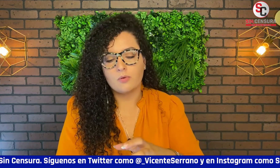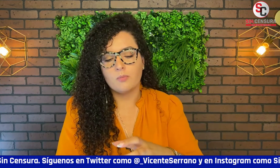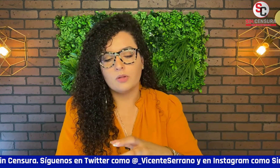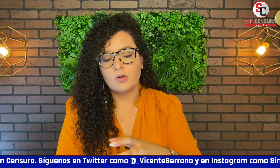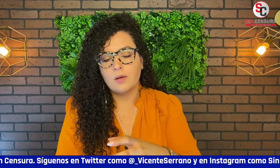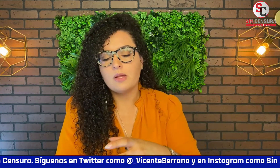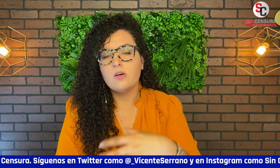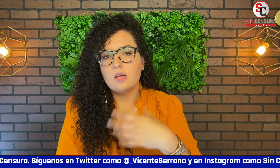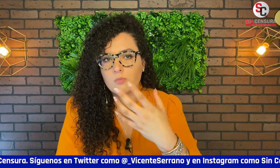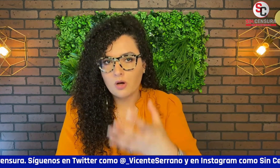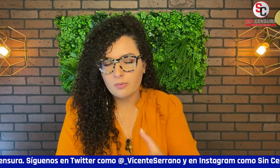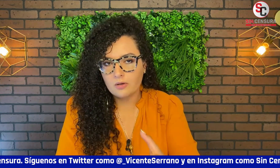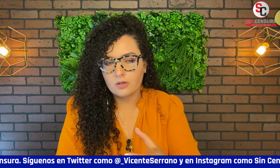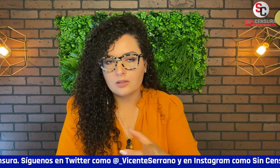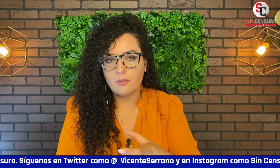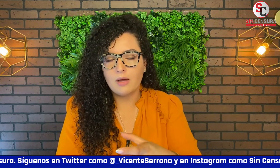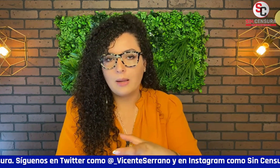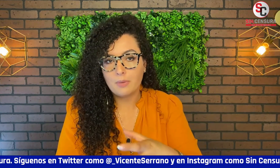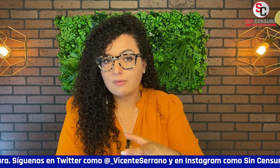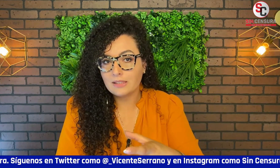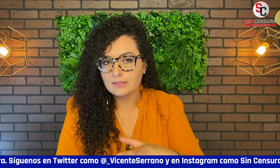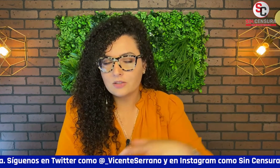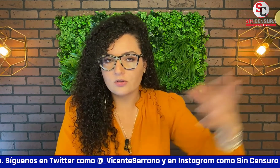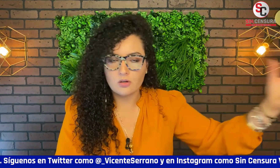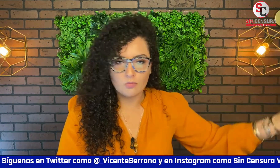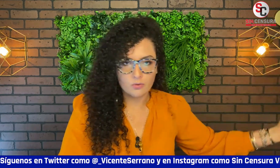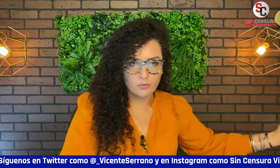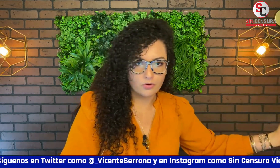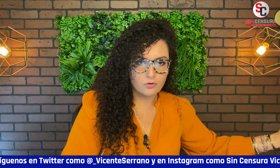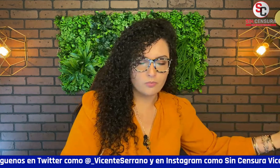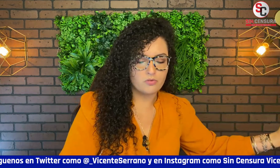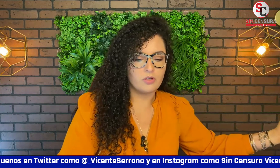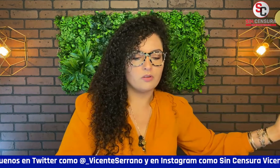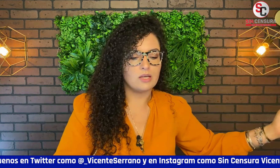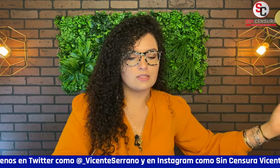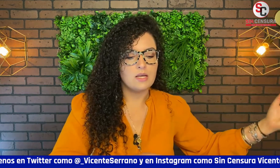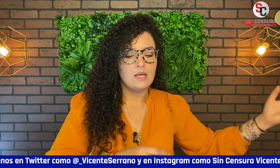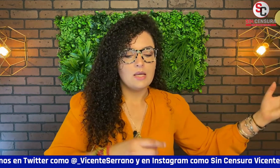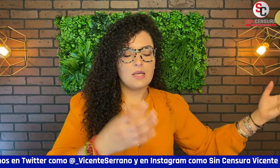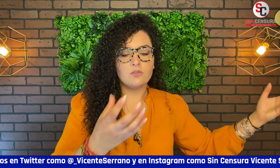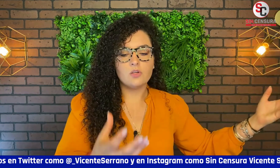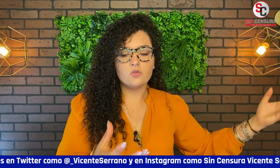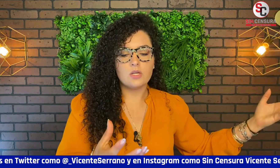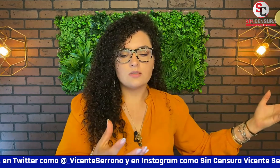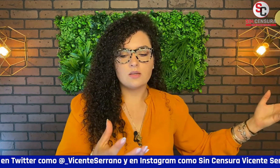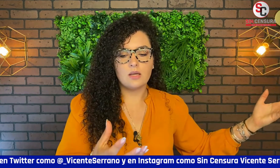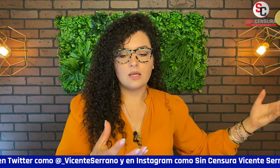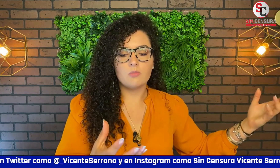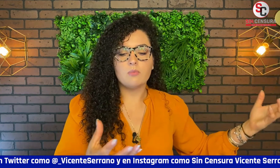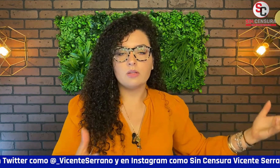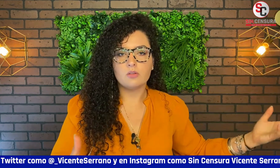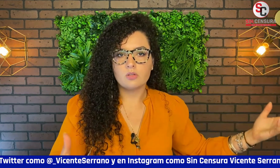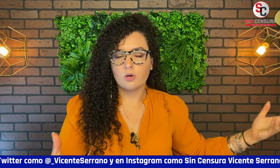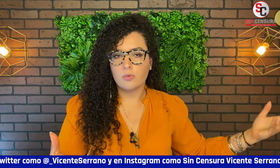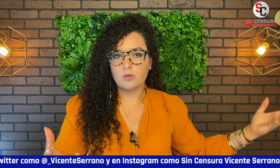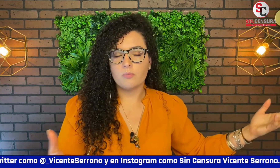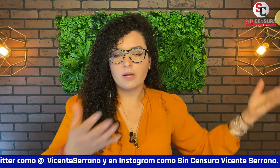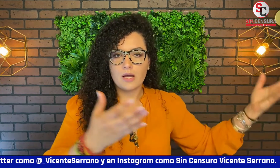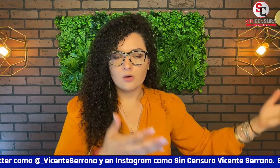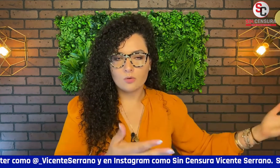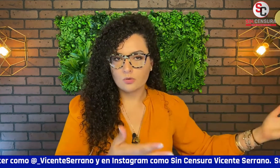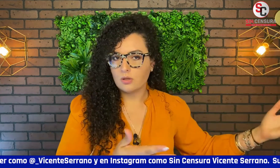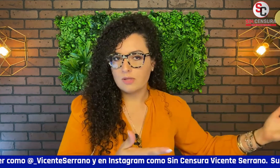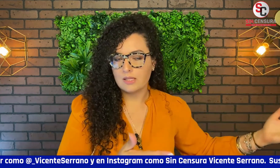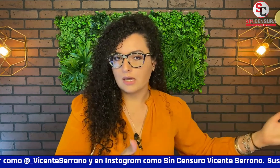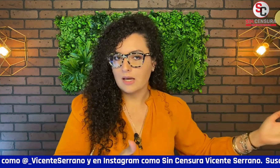pierde por completo el camino y vuelven con el tema de la privatización, como ocurrió con Porfirio Díaz. Y entonces, ¿en qué momento se convirtió en